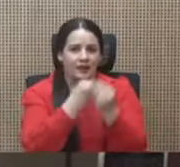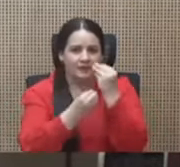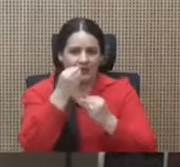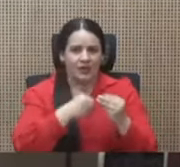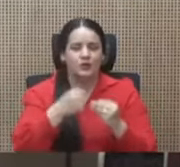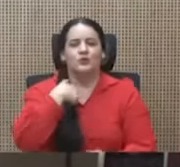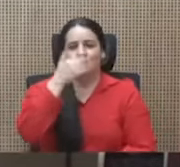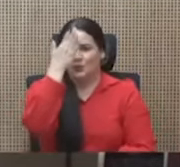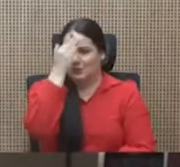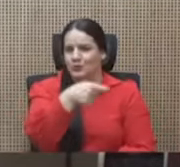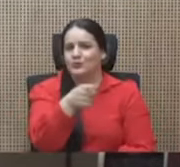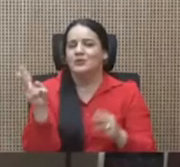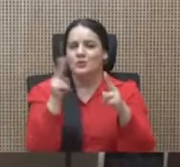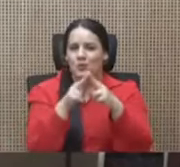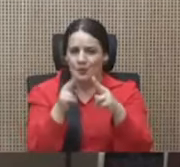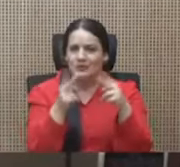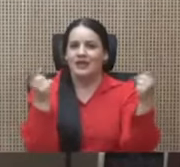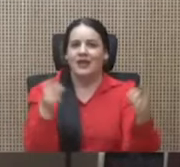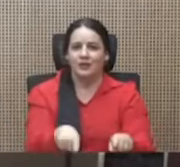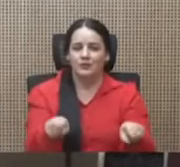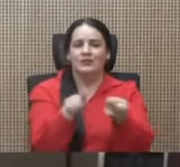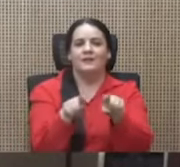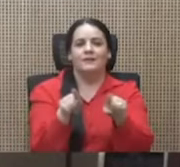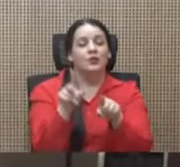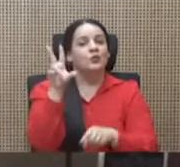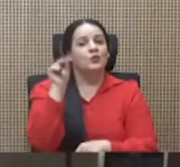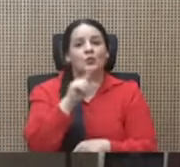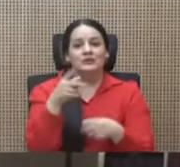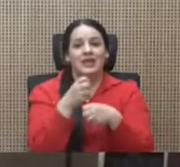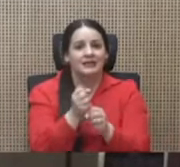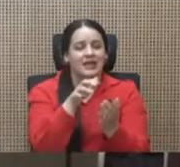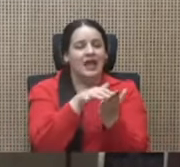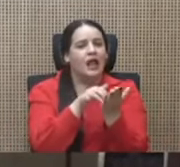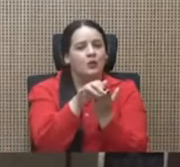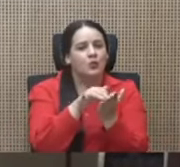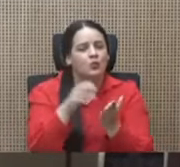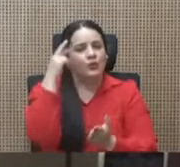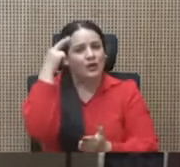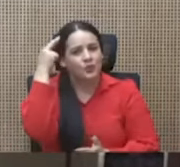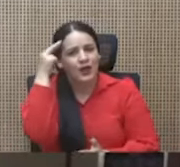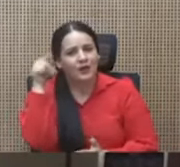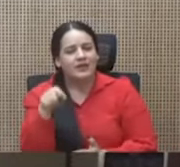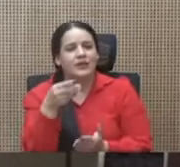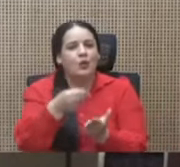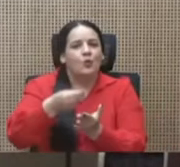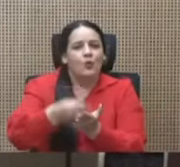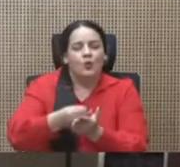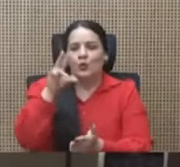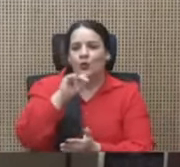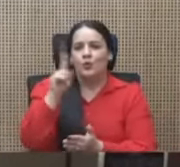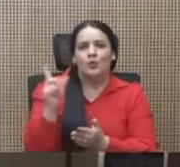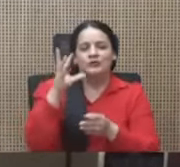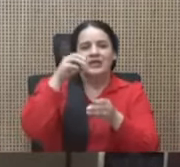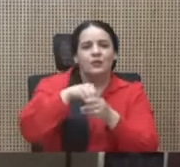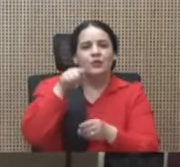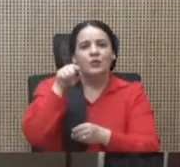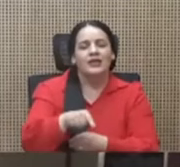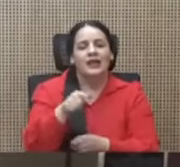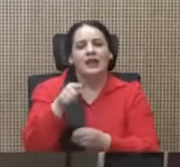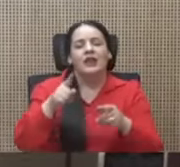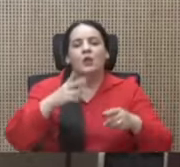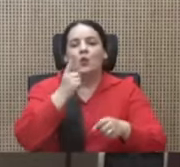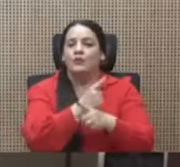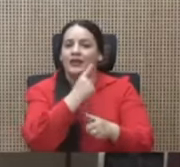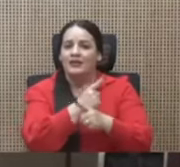seguro que ustedes conocen casos también donde no se hacen cálculos razonables de los montos no se consideran correctamente los gastos y se imponen